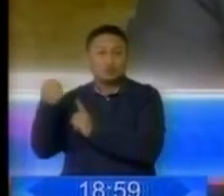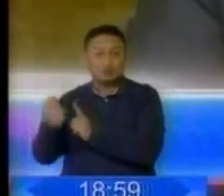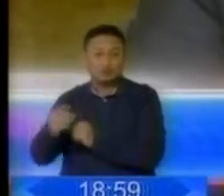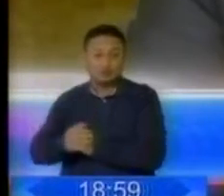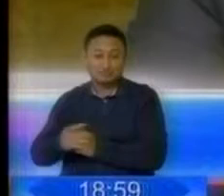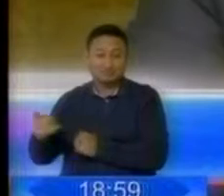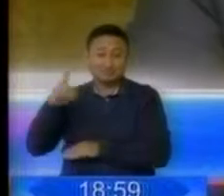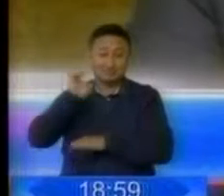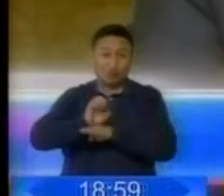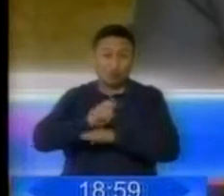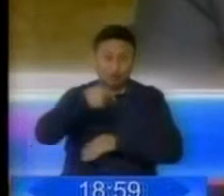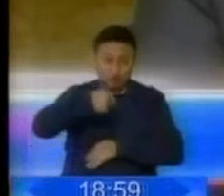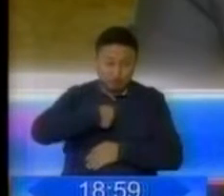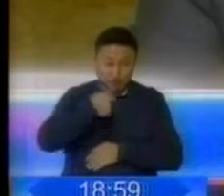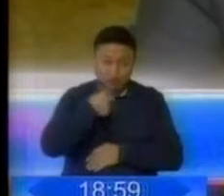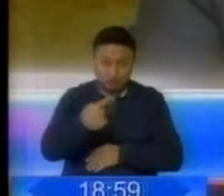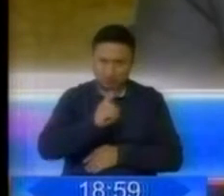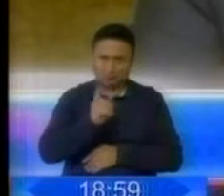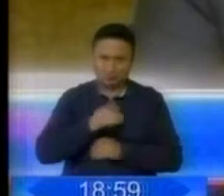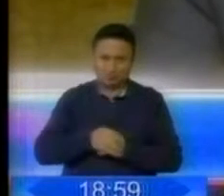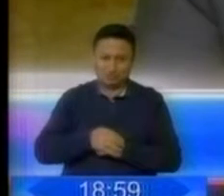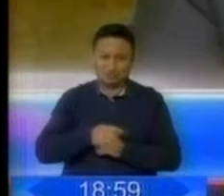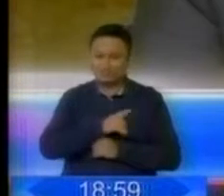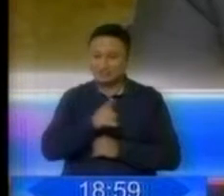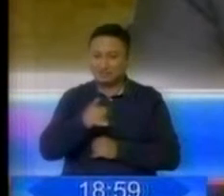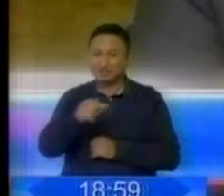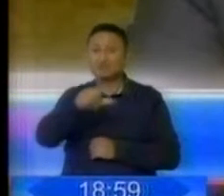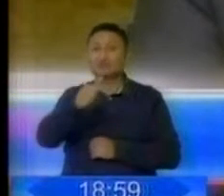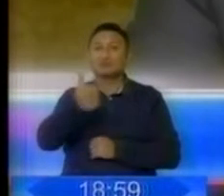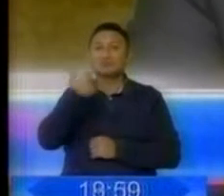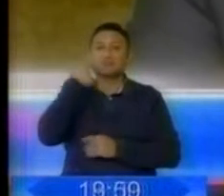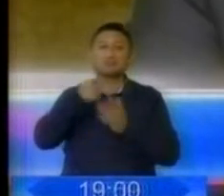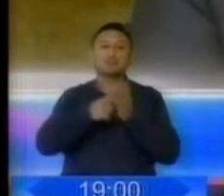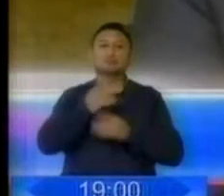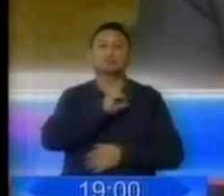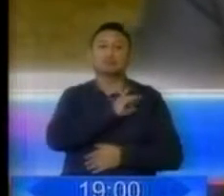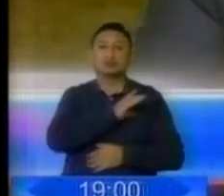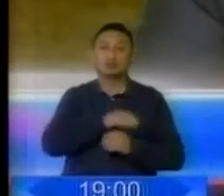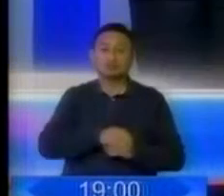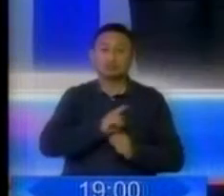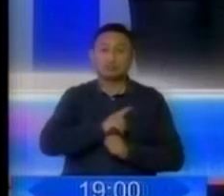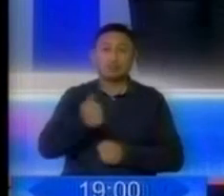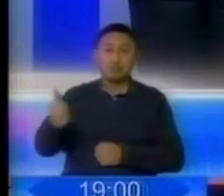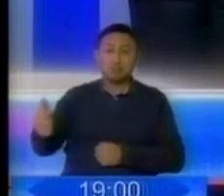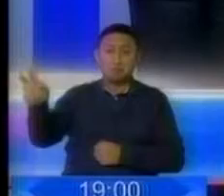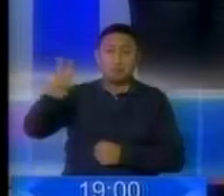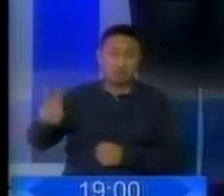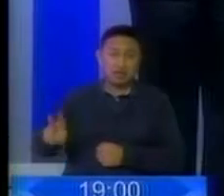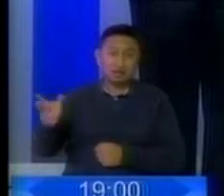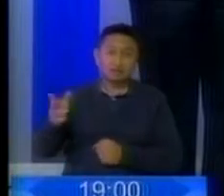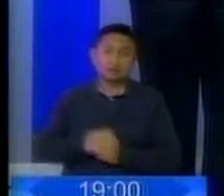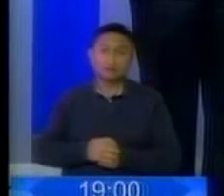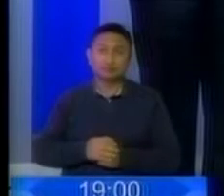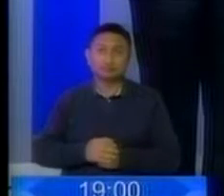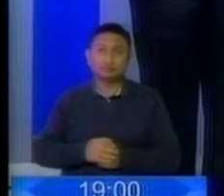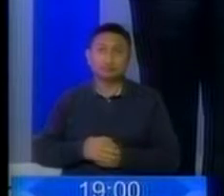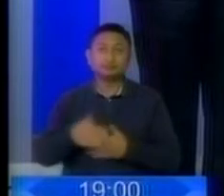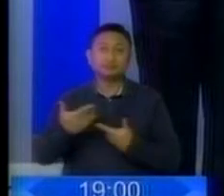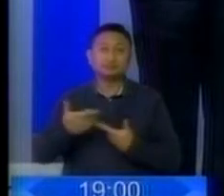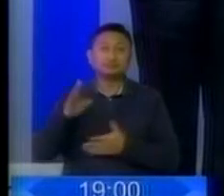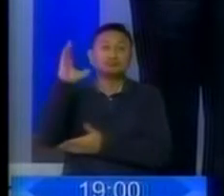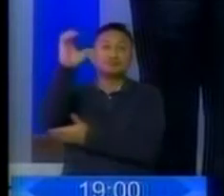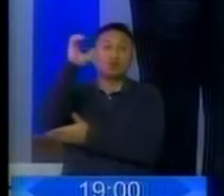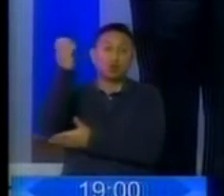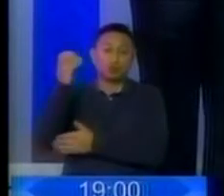dice el Ecuador, eso no dice otro país, Chile. Eso dicen los propios venezolanos. Y después de la decisión tomada por Colombia